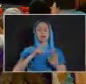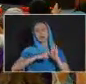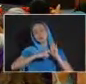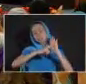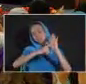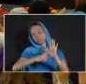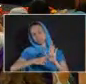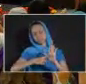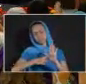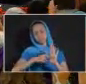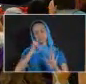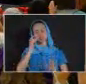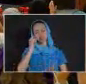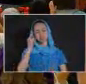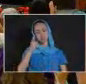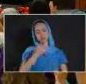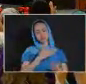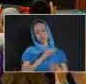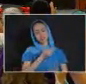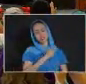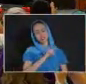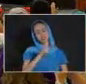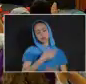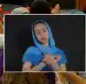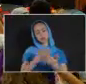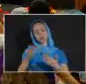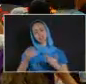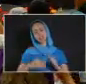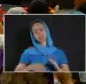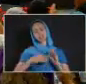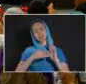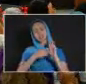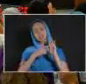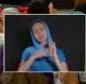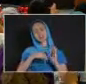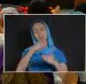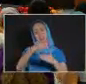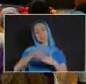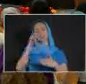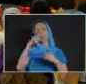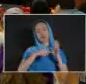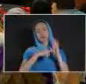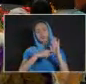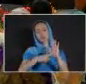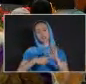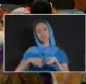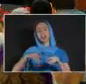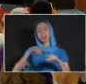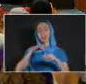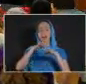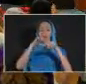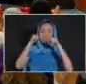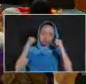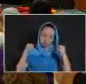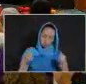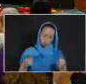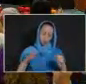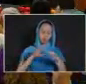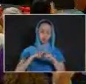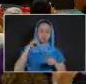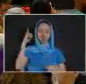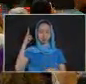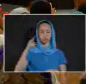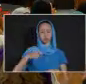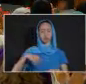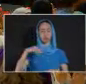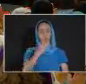las estamos llevando delante de tu presencia. Las estamos llevando al trono de tu gracia, papito lindo, para que tú, Señor,